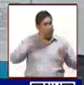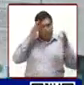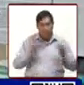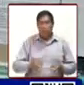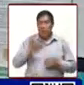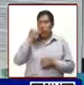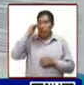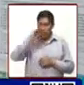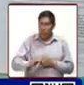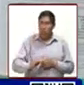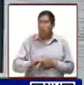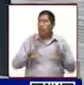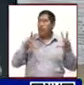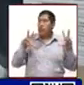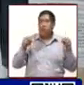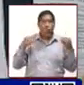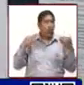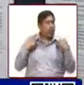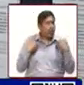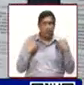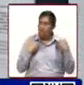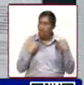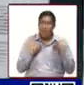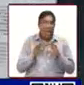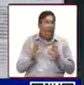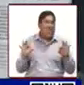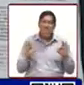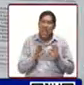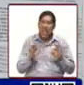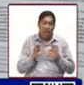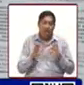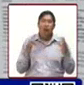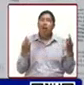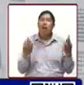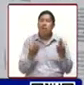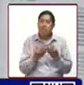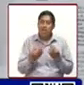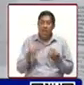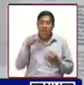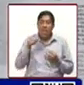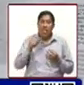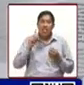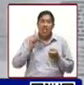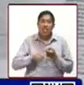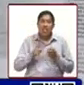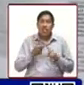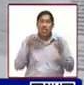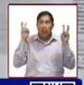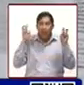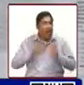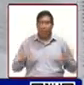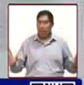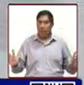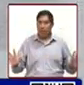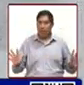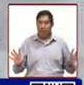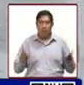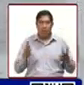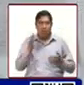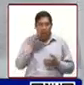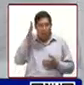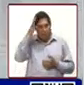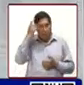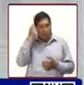establecer que el menor no tiene ningún parentesco con este grupo de personas extranjeras que se encontraban con destino a la ciudad de Santa